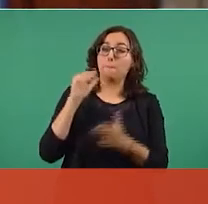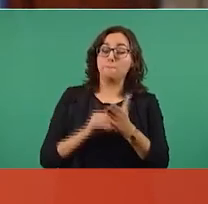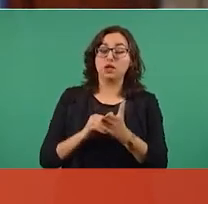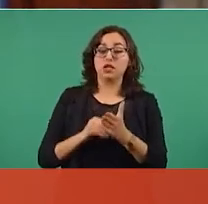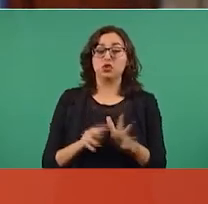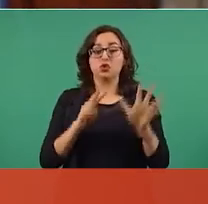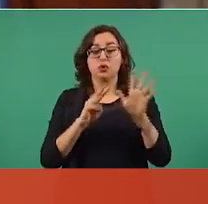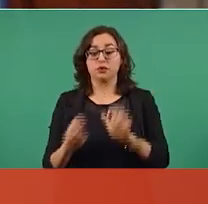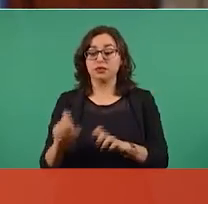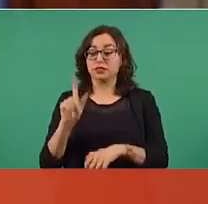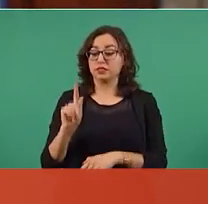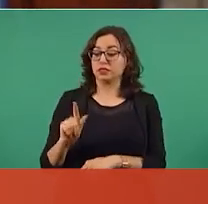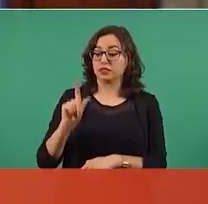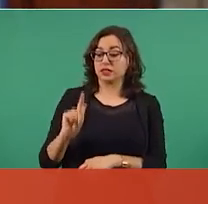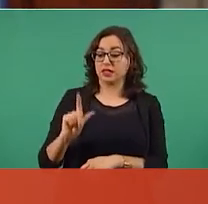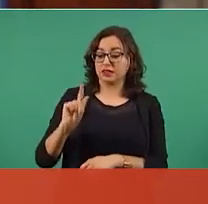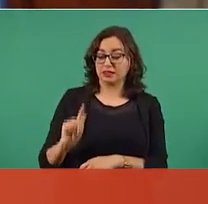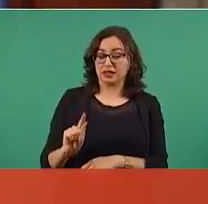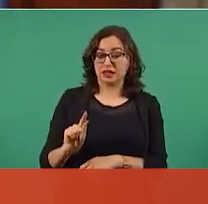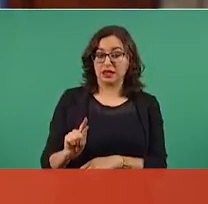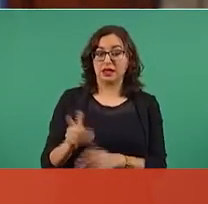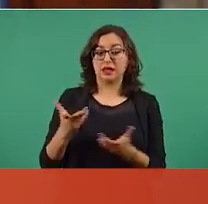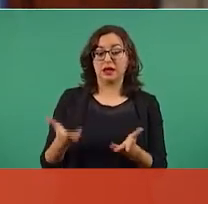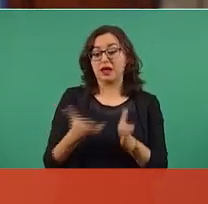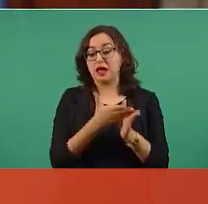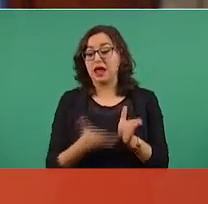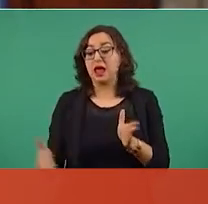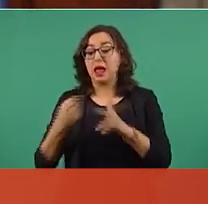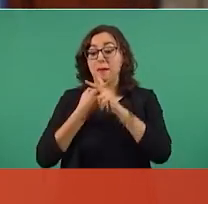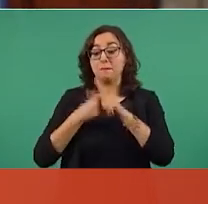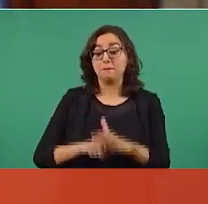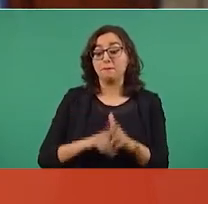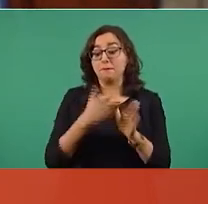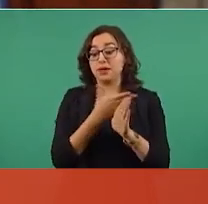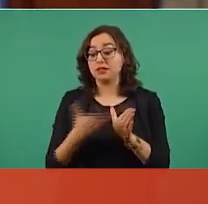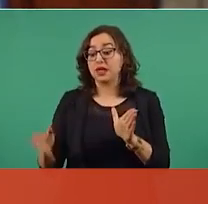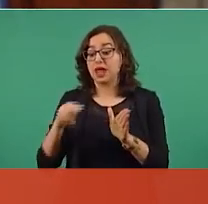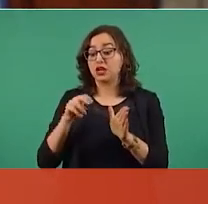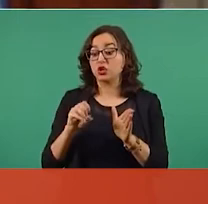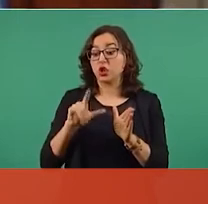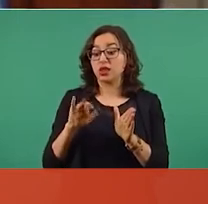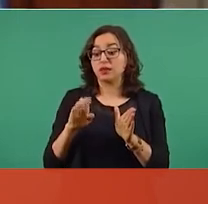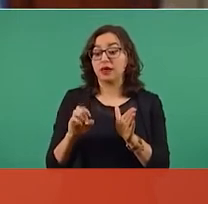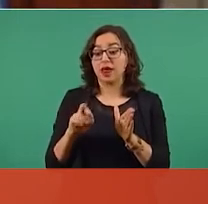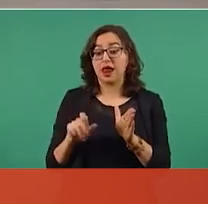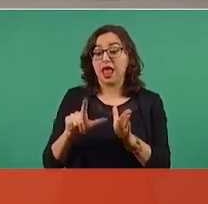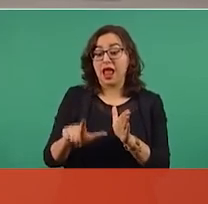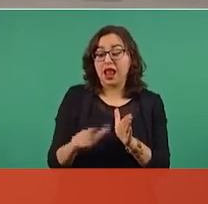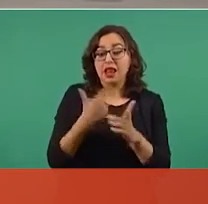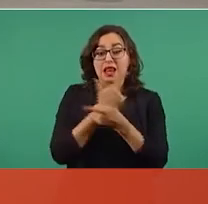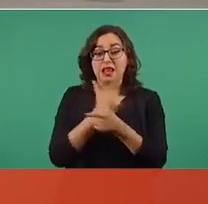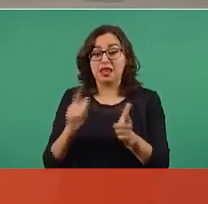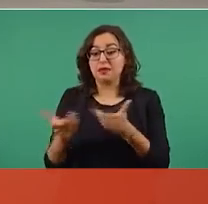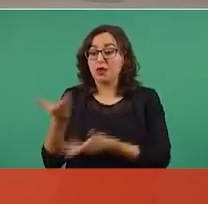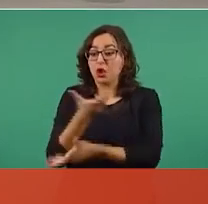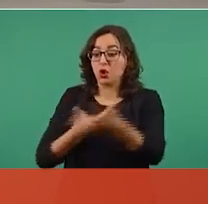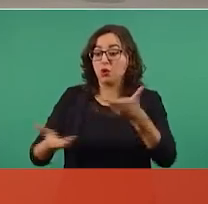antes de que el país adoptara el libre comercio y las elecciones libres.